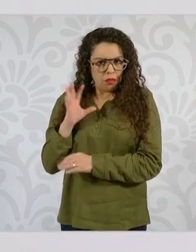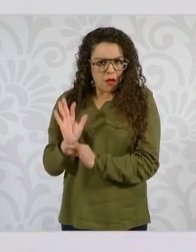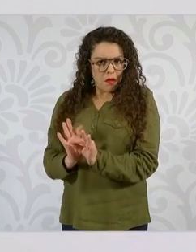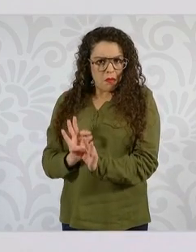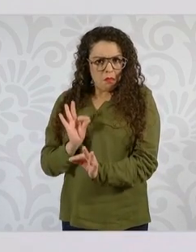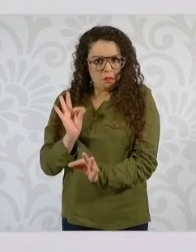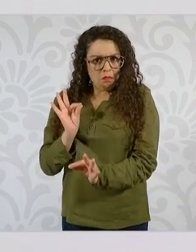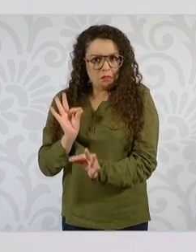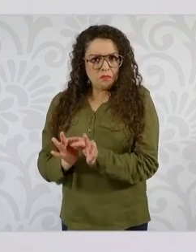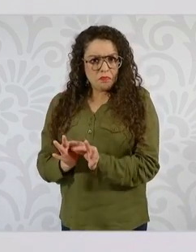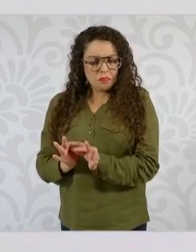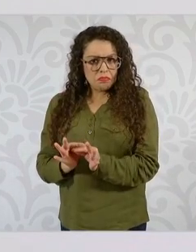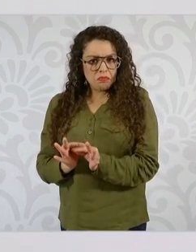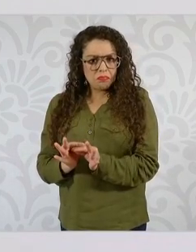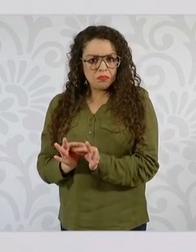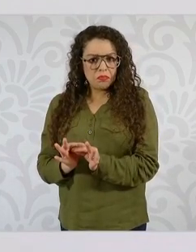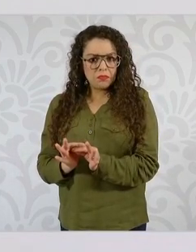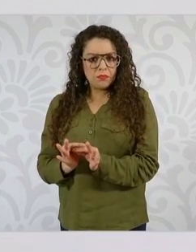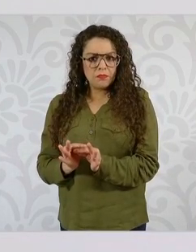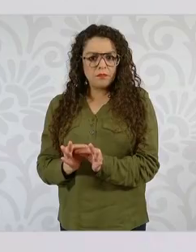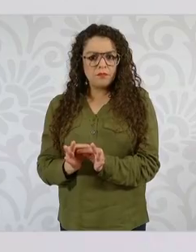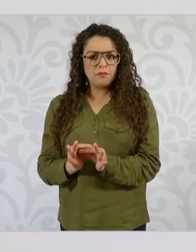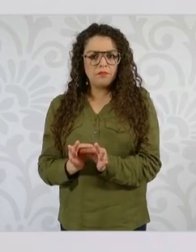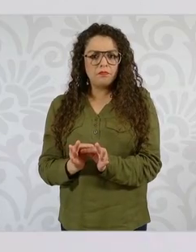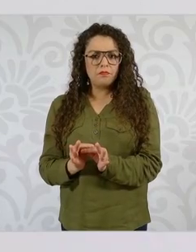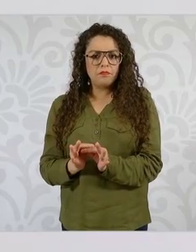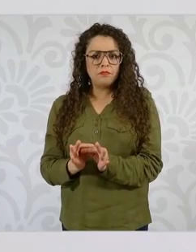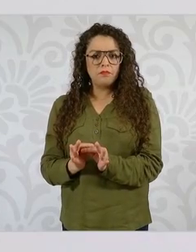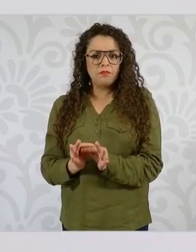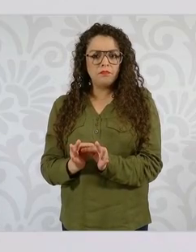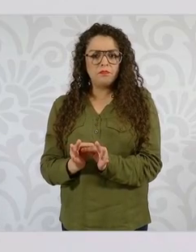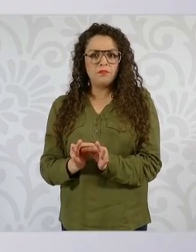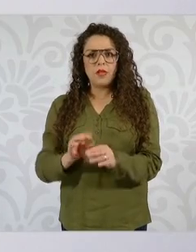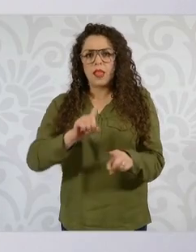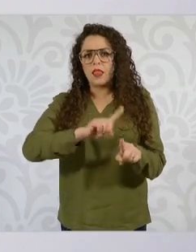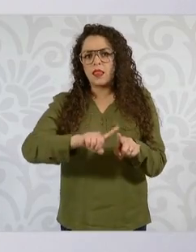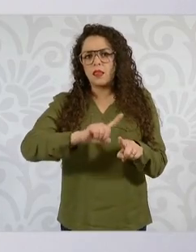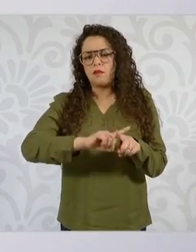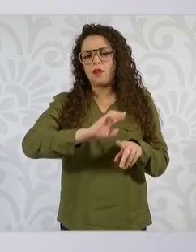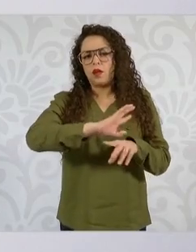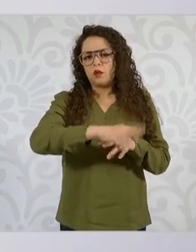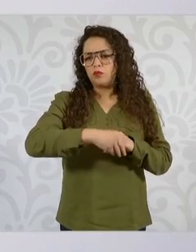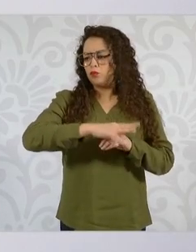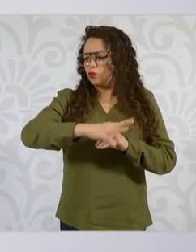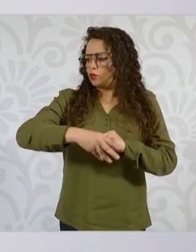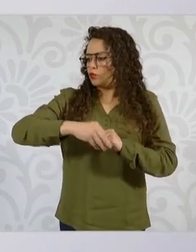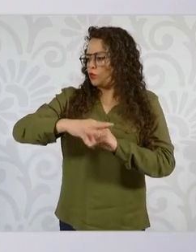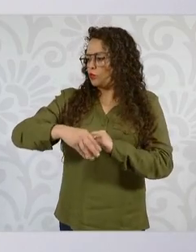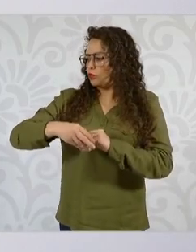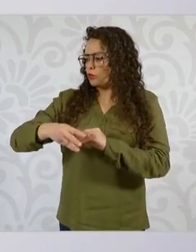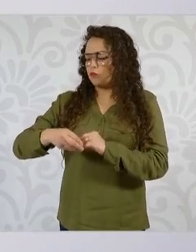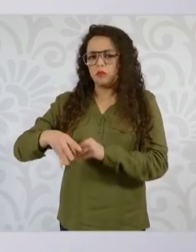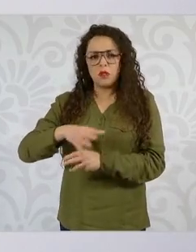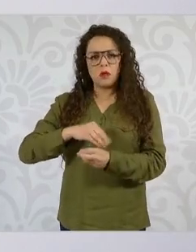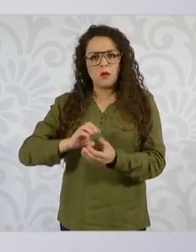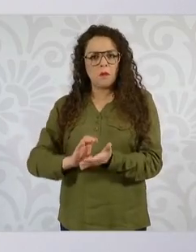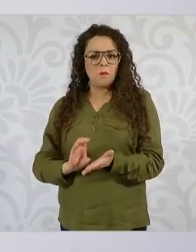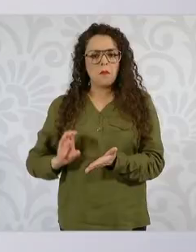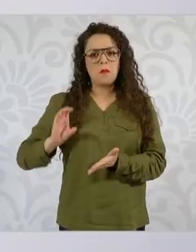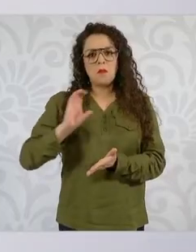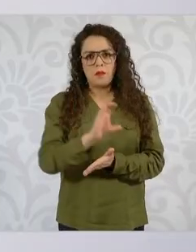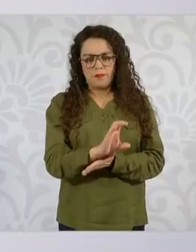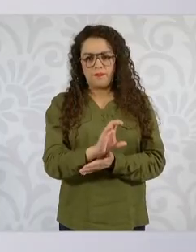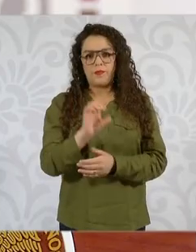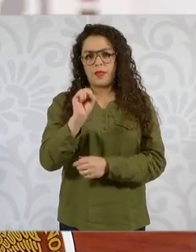se compone de diferentes agregados entonces está el